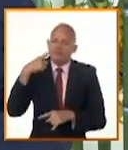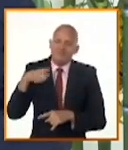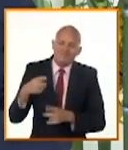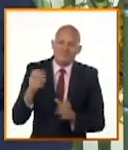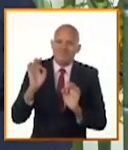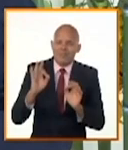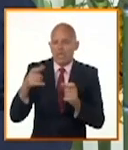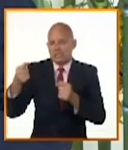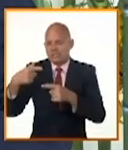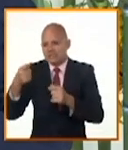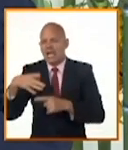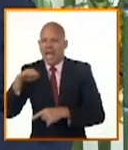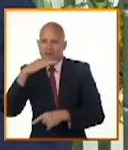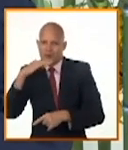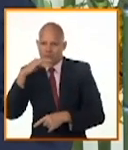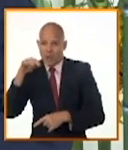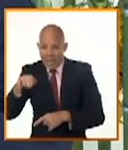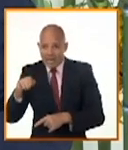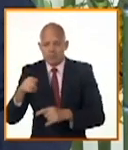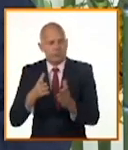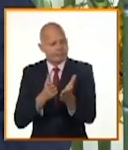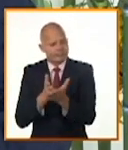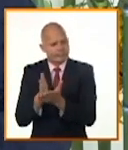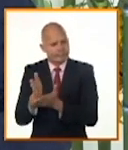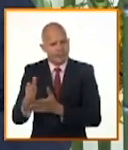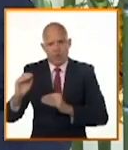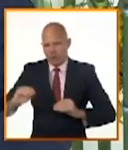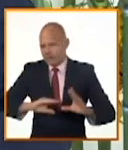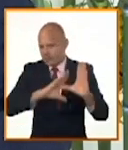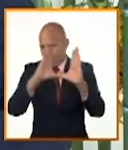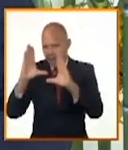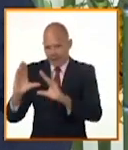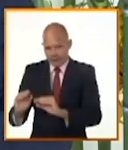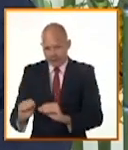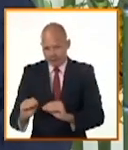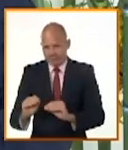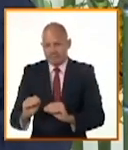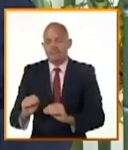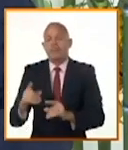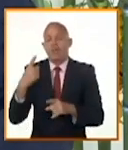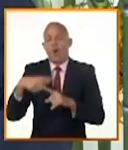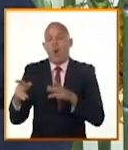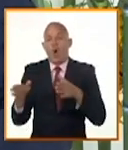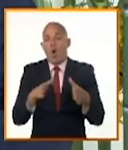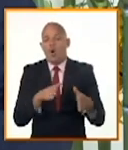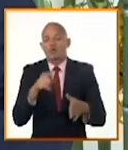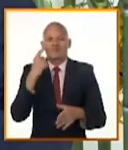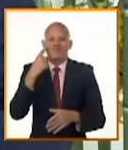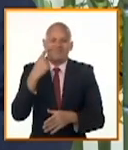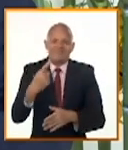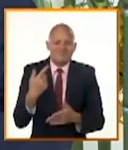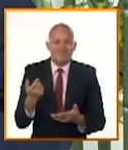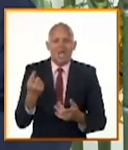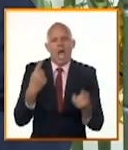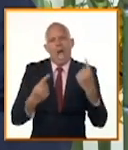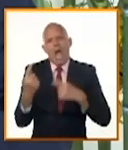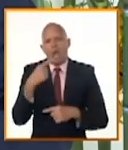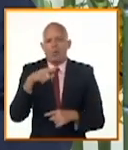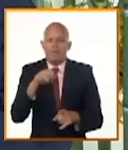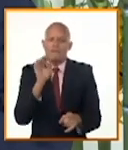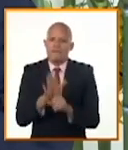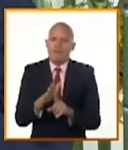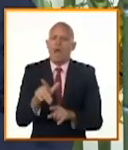hasta las 7:30 de la noche de lunes a sábado y los y los domingos de ocho y media